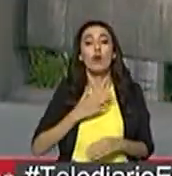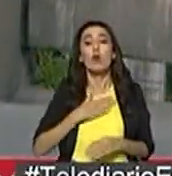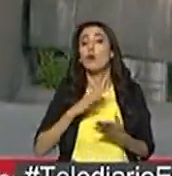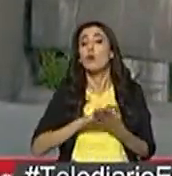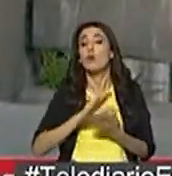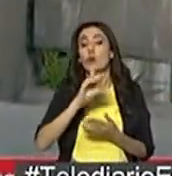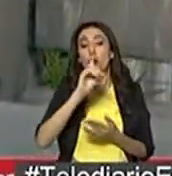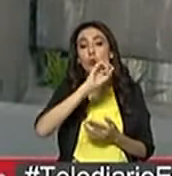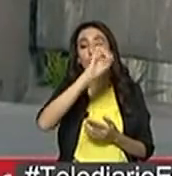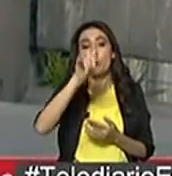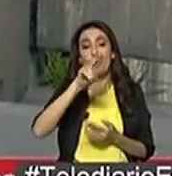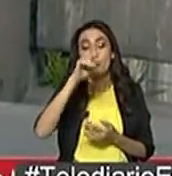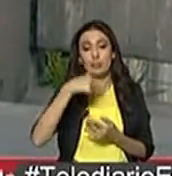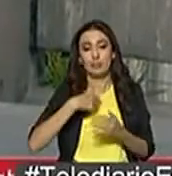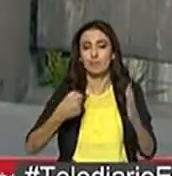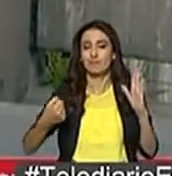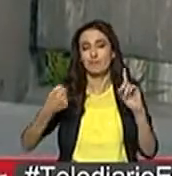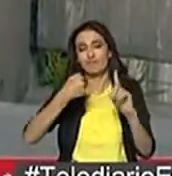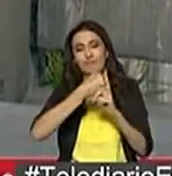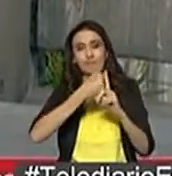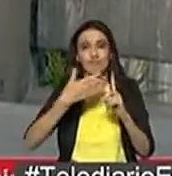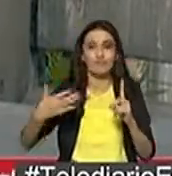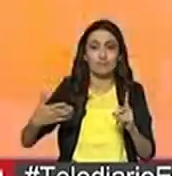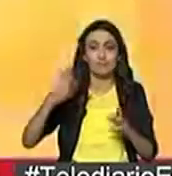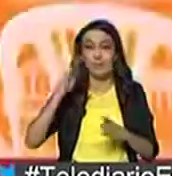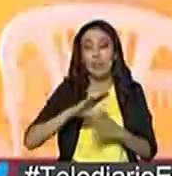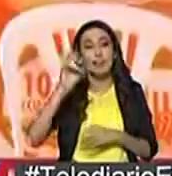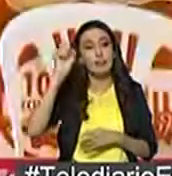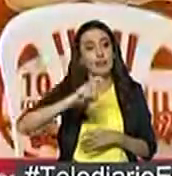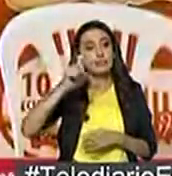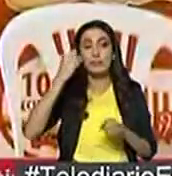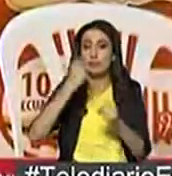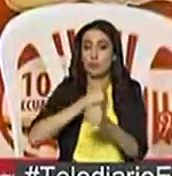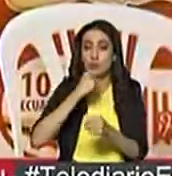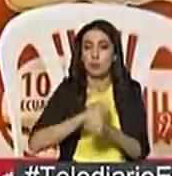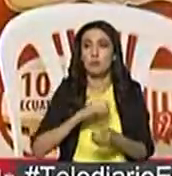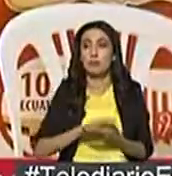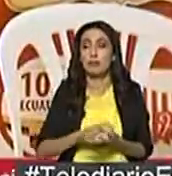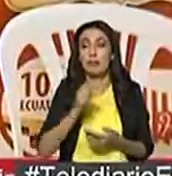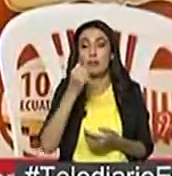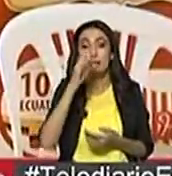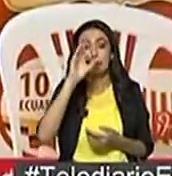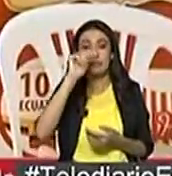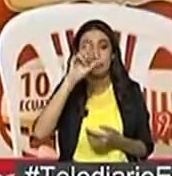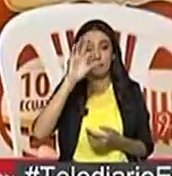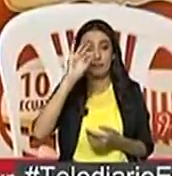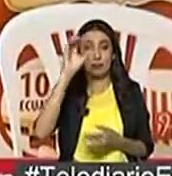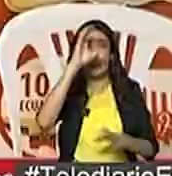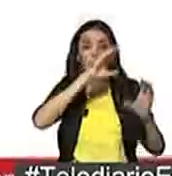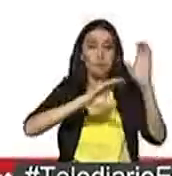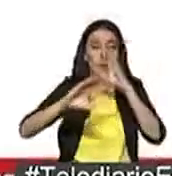Ramos, sufrí un accidente de tránsito y necesito un trabajo. Stephanie Castro, soy bachiller y